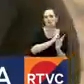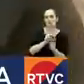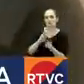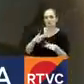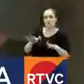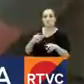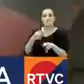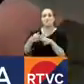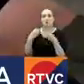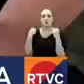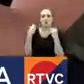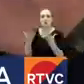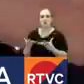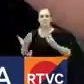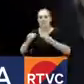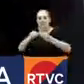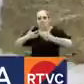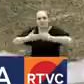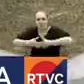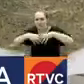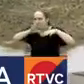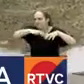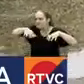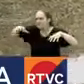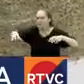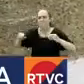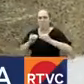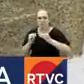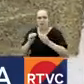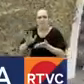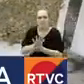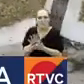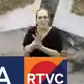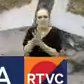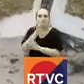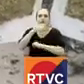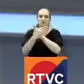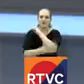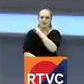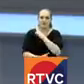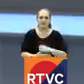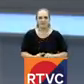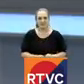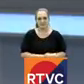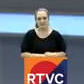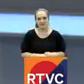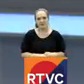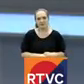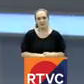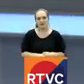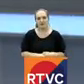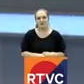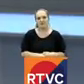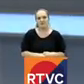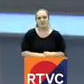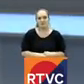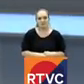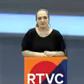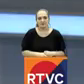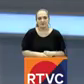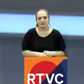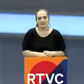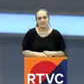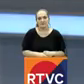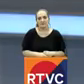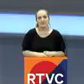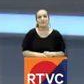equipos industrializados para una producción masiva de papel de piña. Una mujer se ha convertido en el